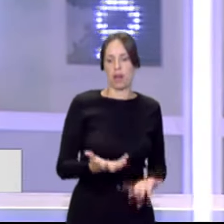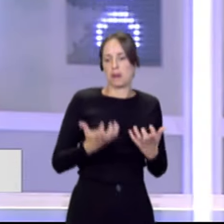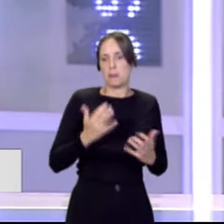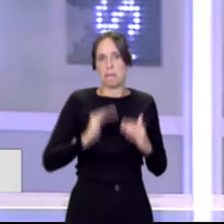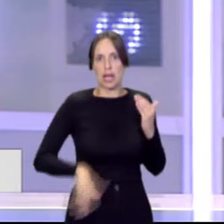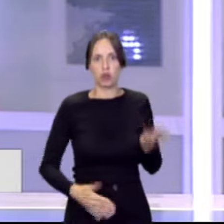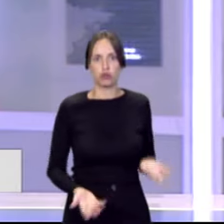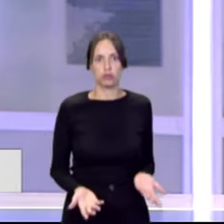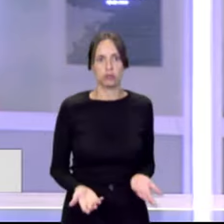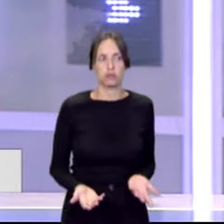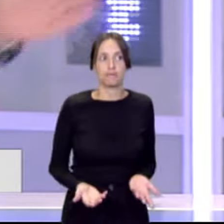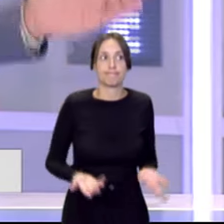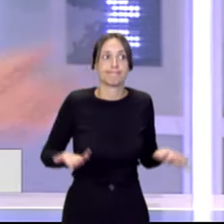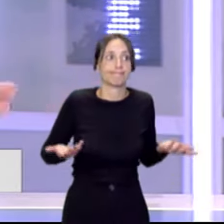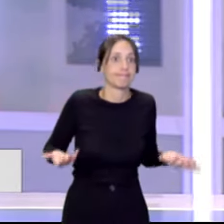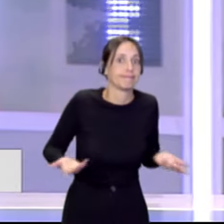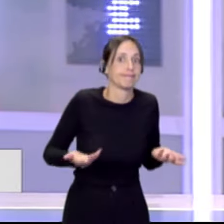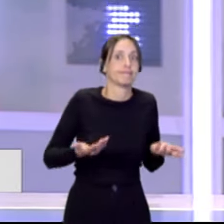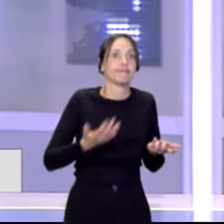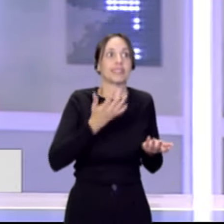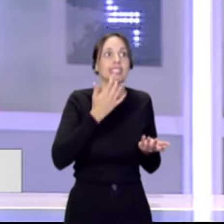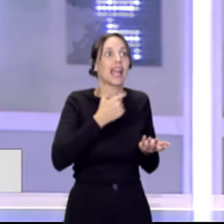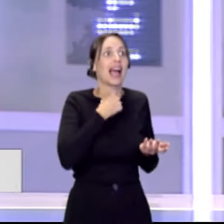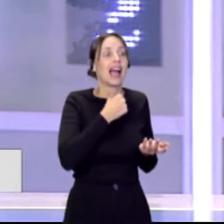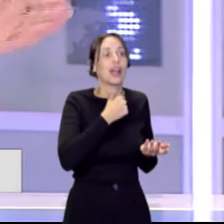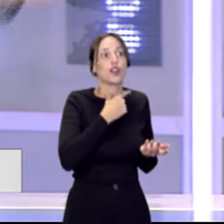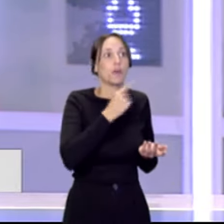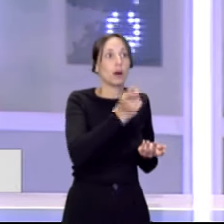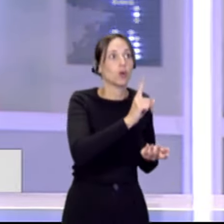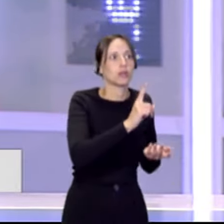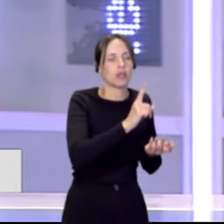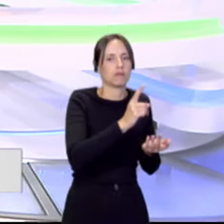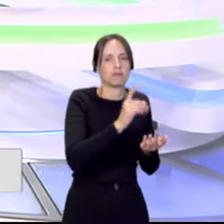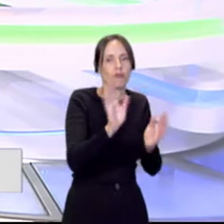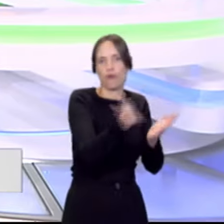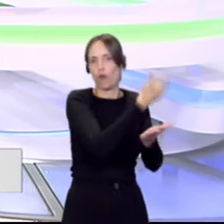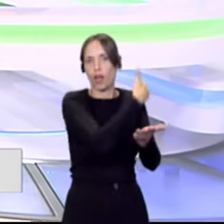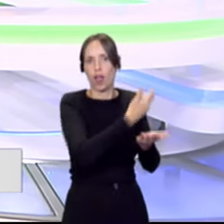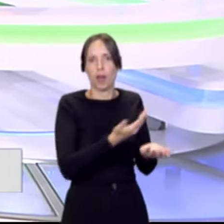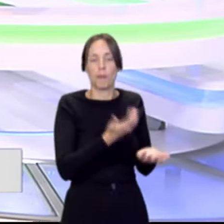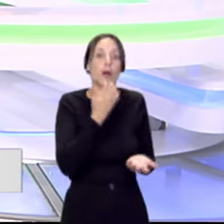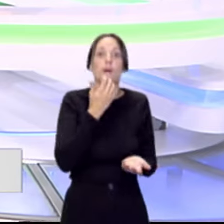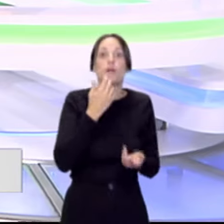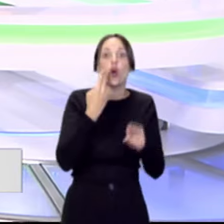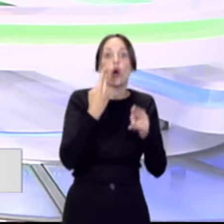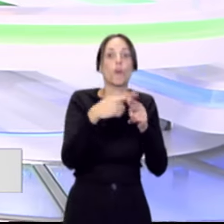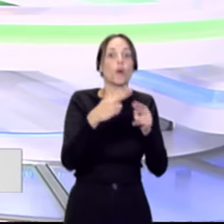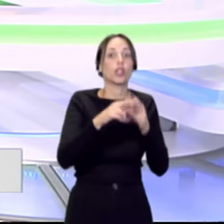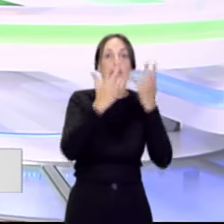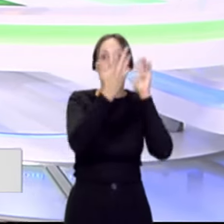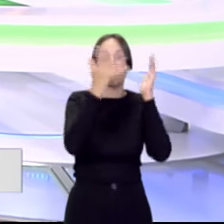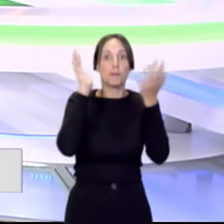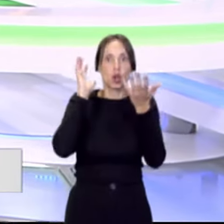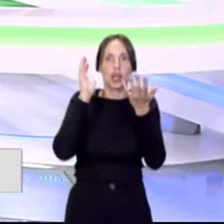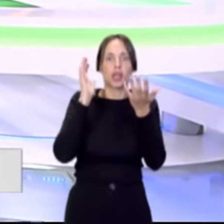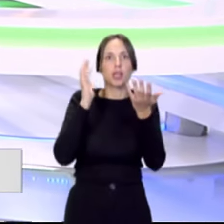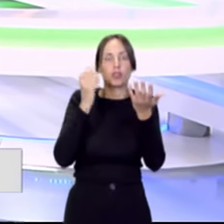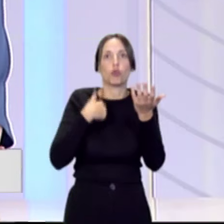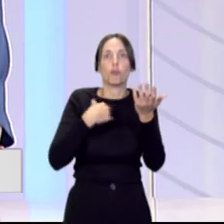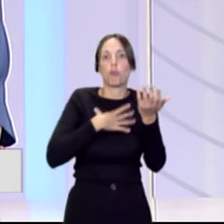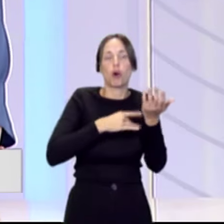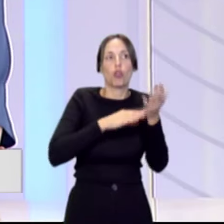ya sabemos y desechemos lo que no nos gusta. O sea, de hecho, no se puede estar a favor de una política correcta de Milei aunque Milei te caiga mal. No,